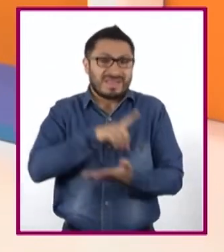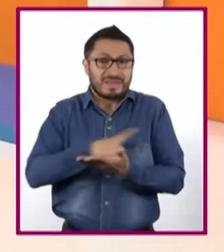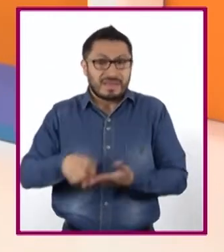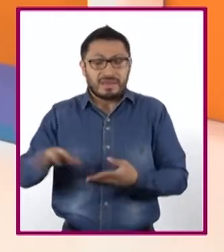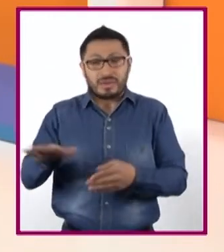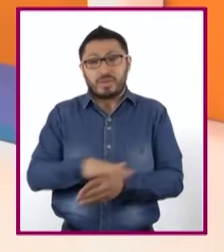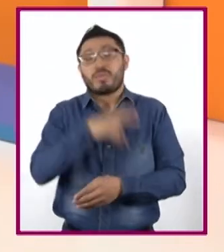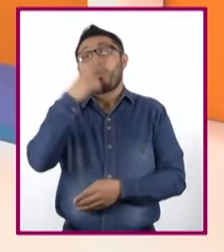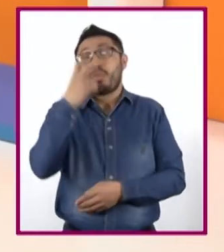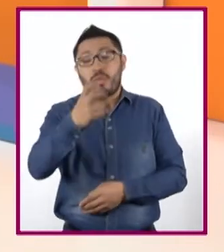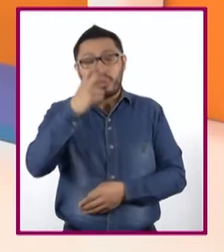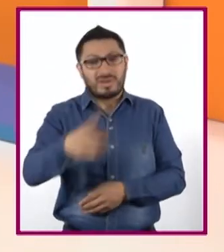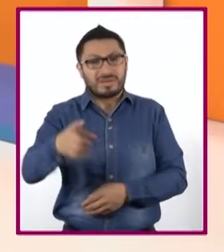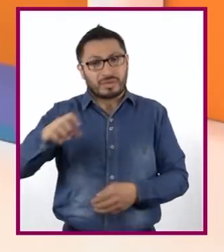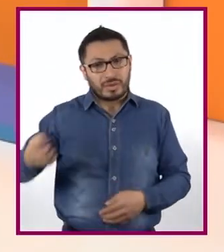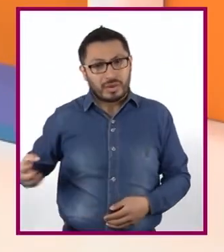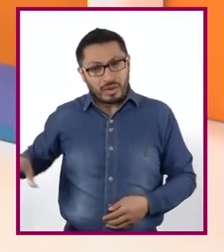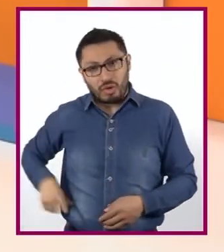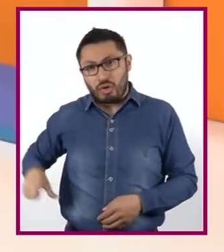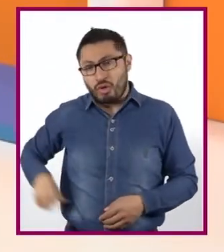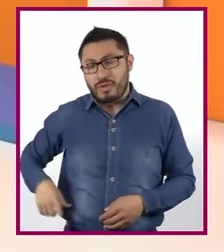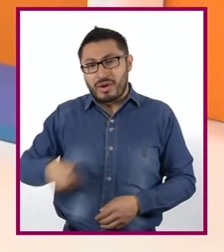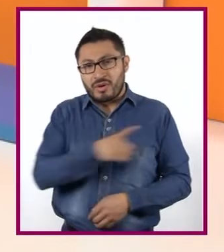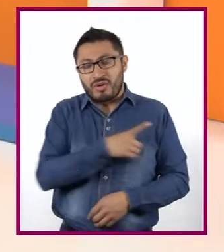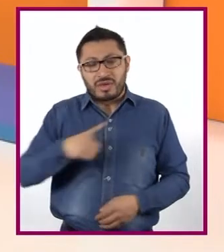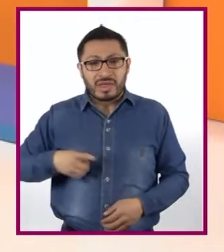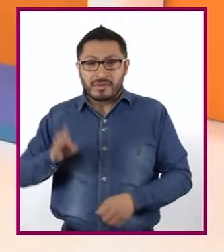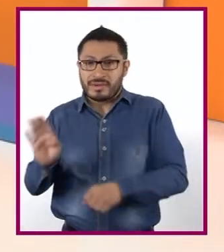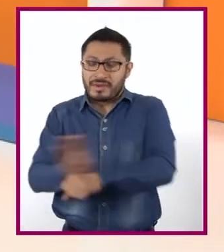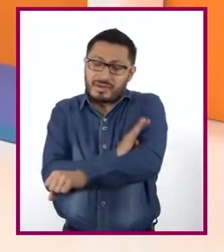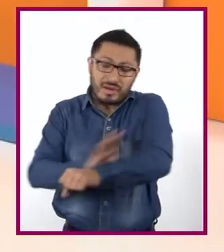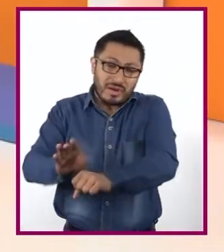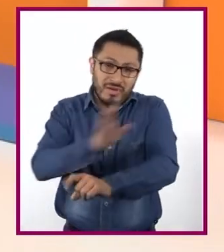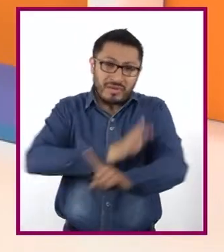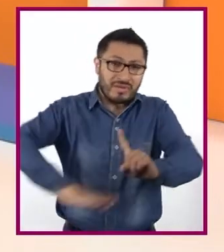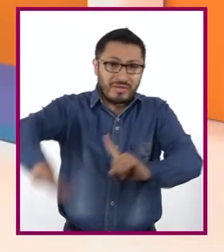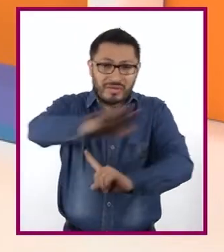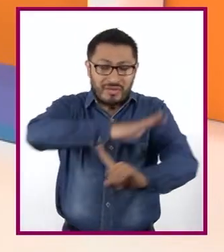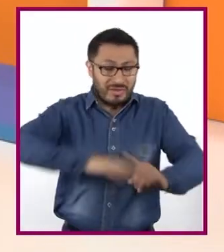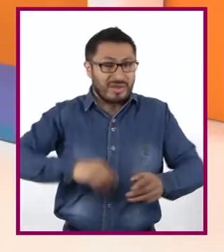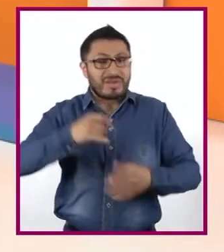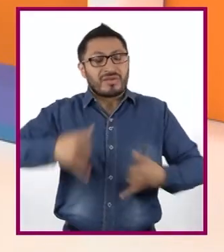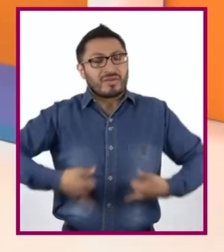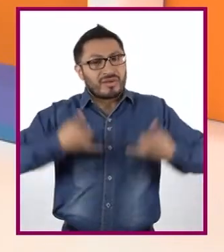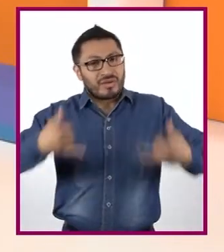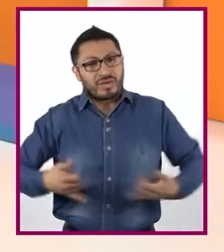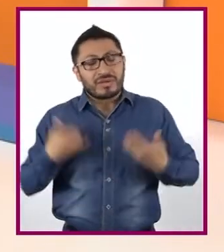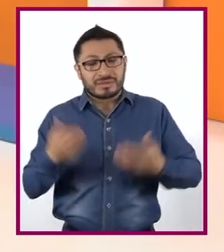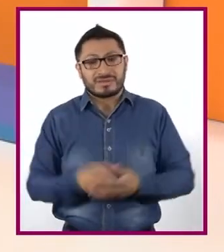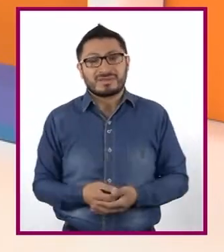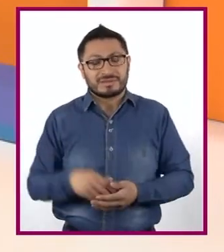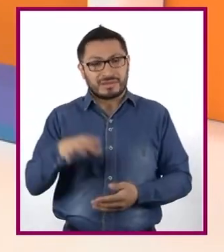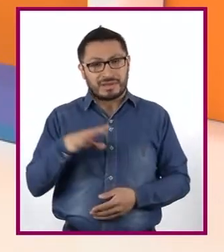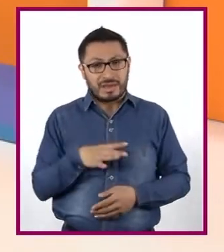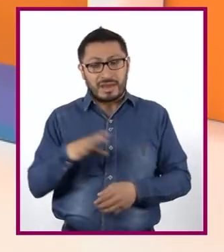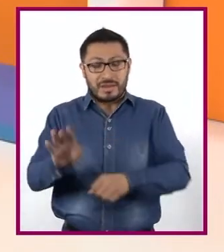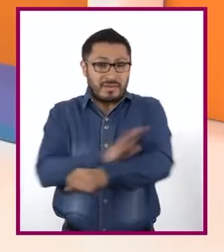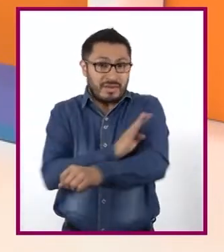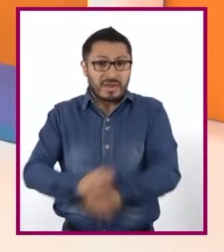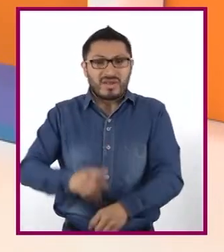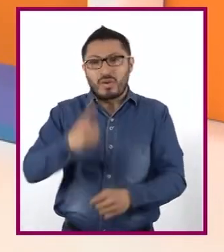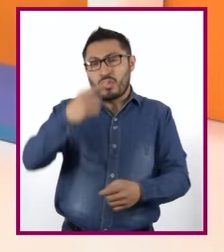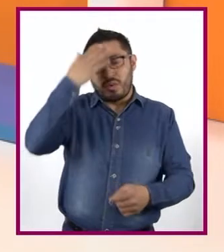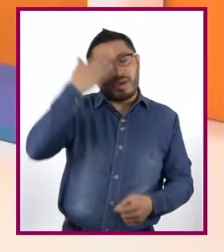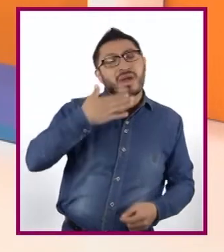Estado deben favorecer que se cumplan. Cada derecho al poder ejercer favorece el desarrollo de al menos una capacidad o